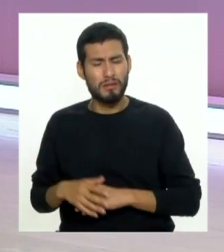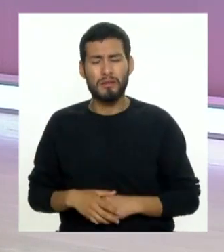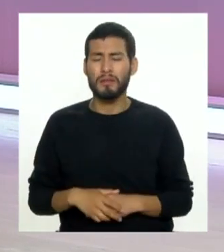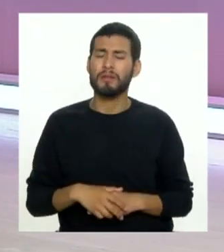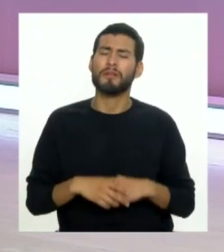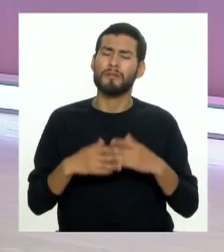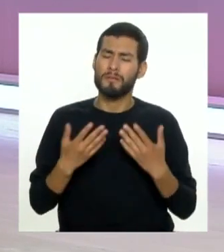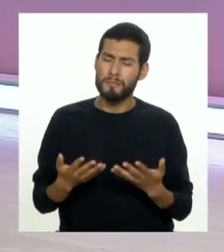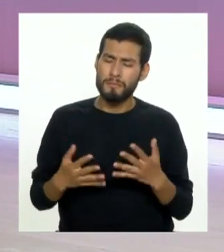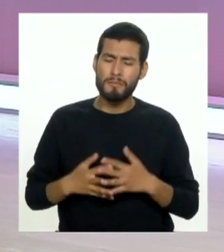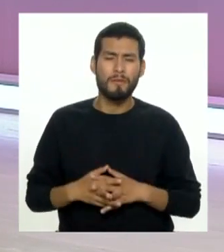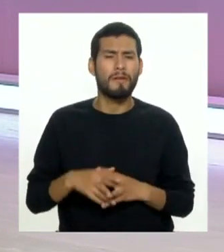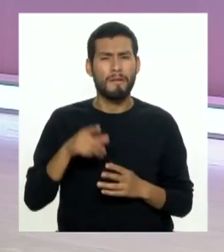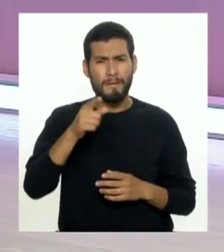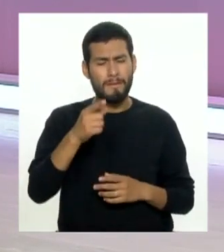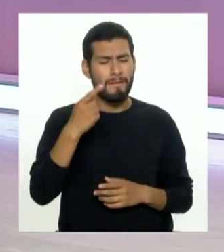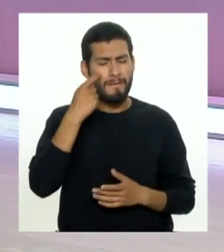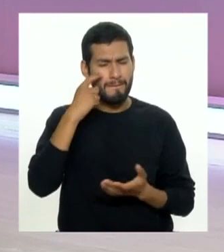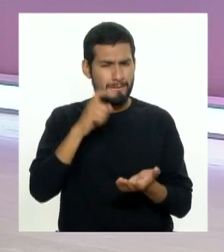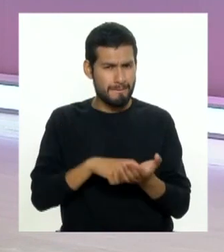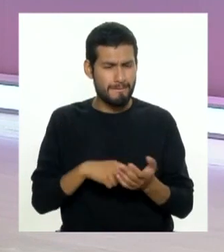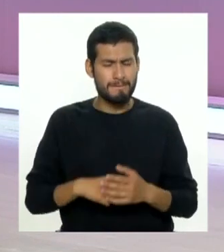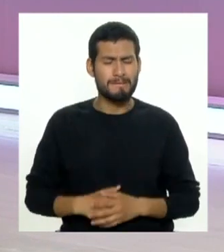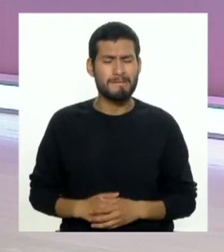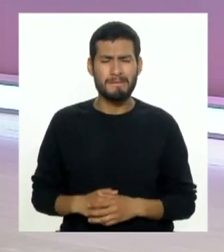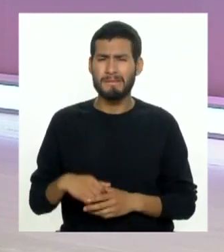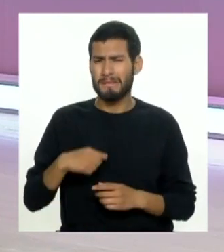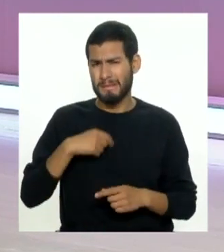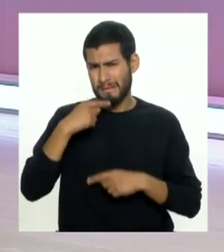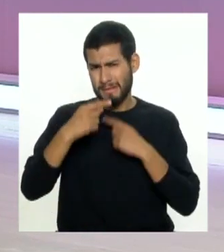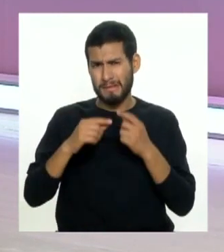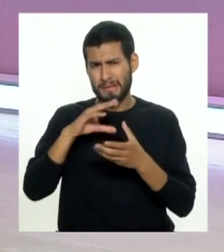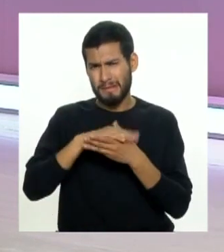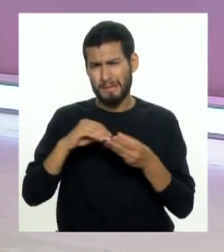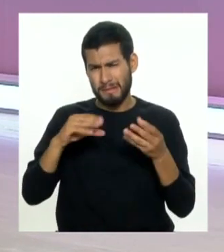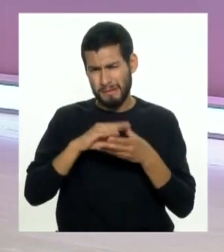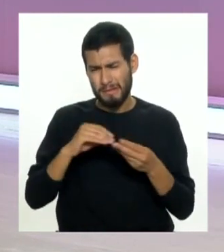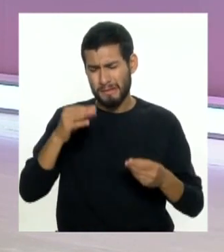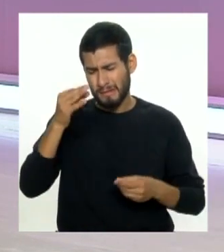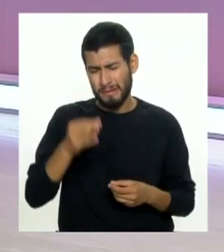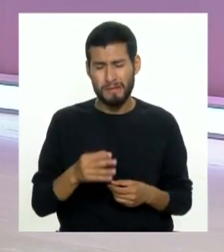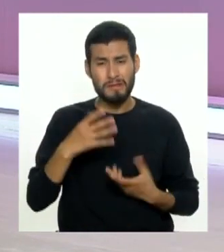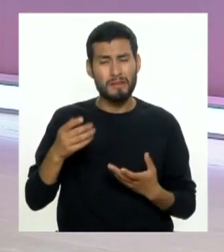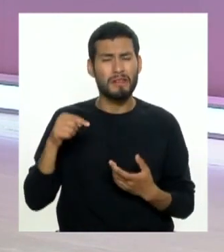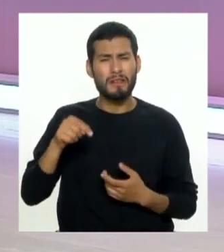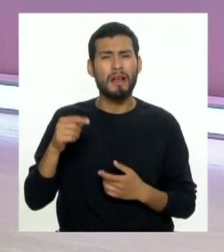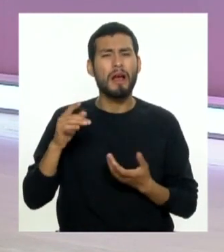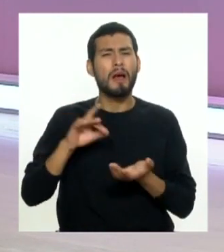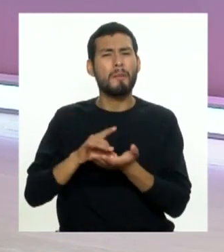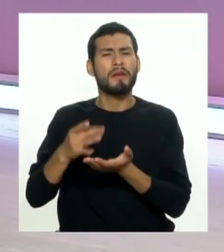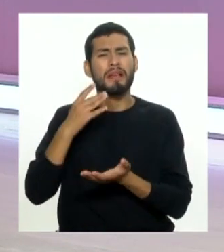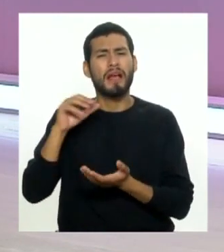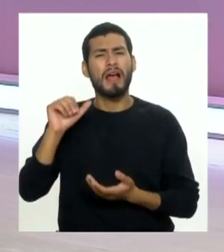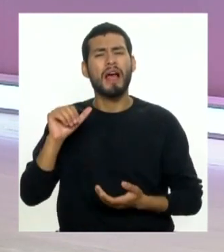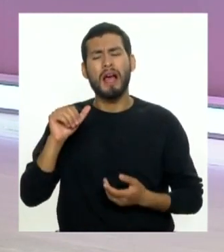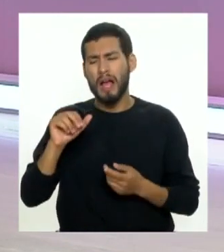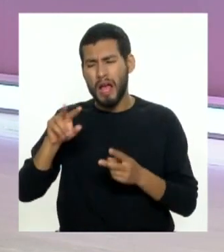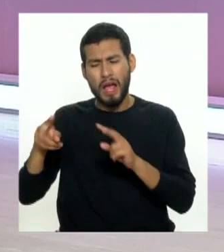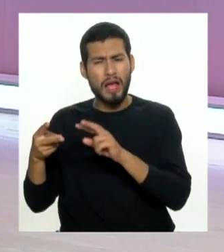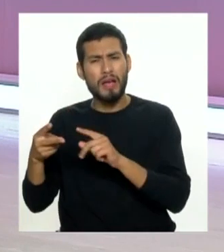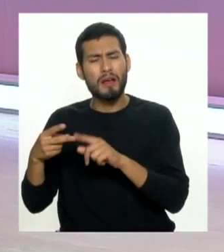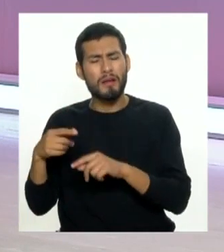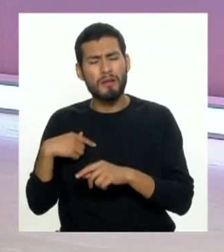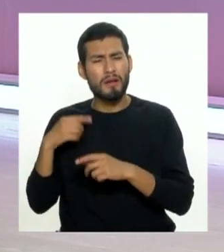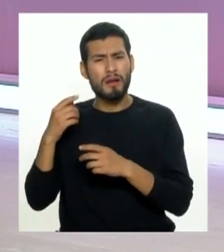Entonces, fíjese usted, le cuento una historia que es real. Medicina alternativa que ocurrió en mi